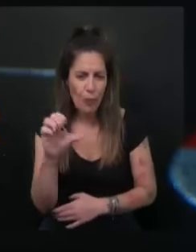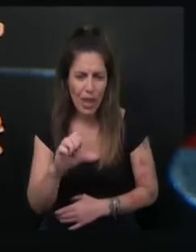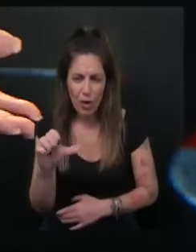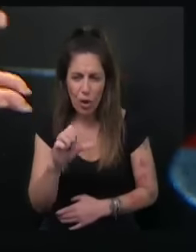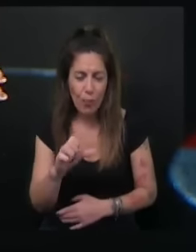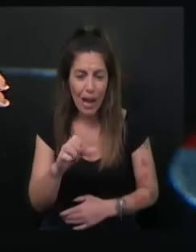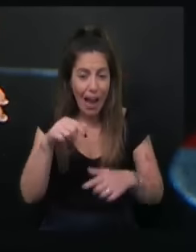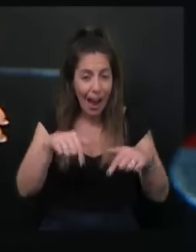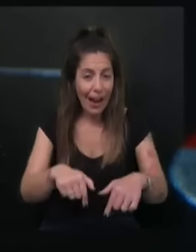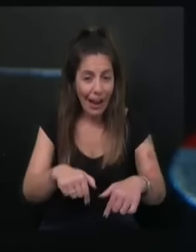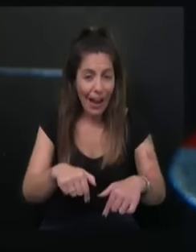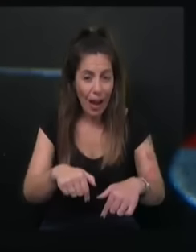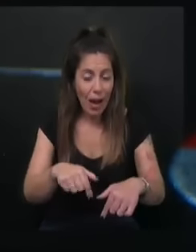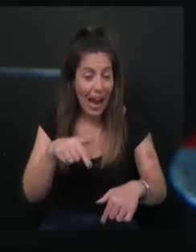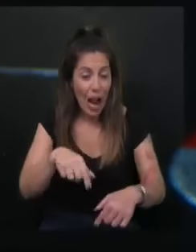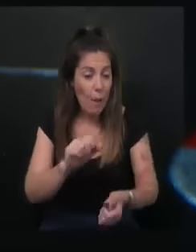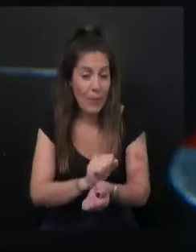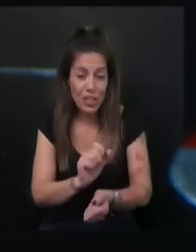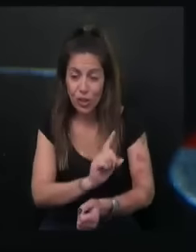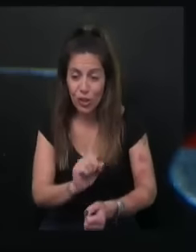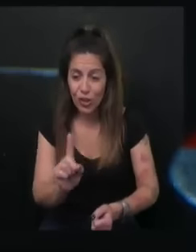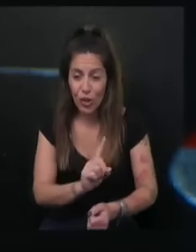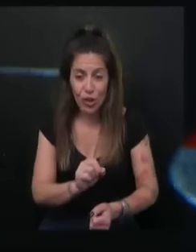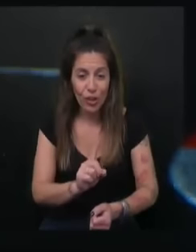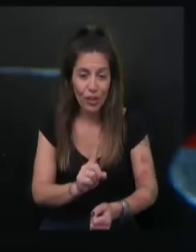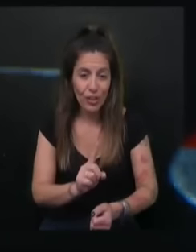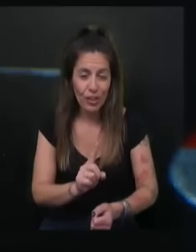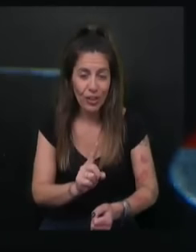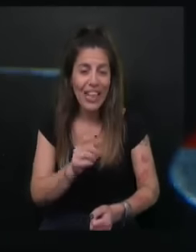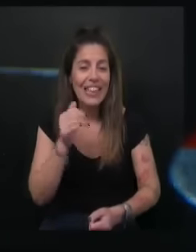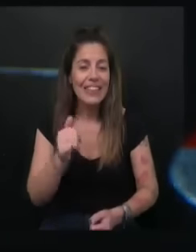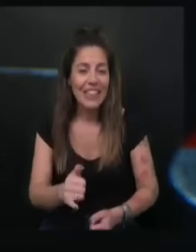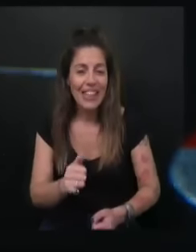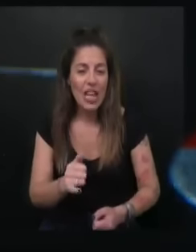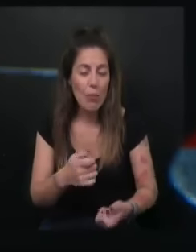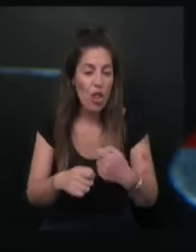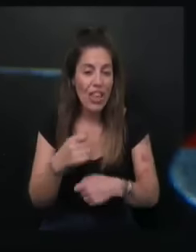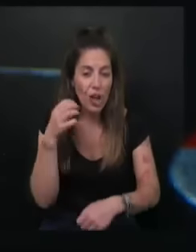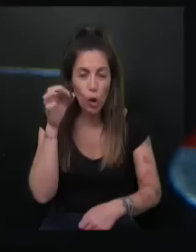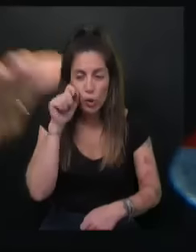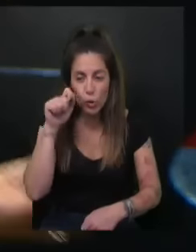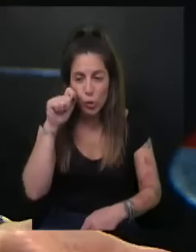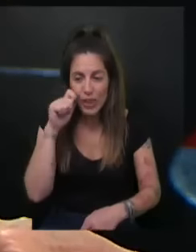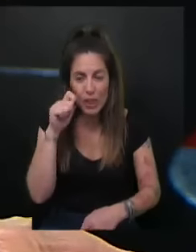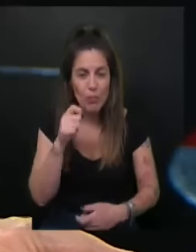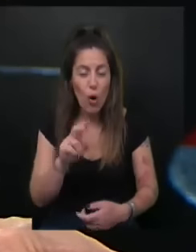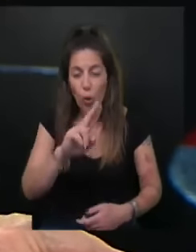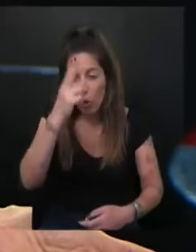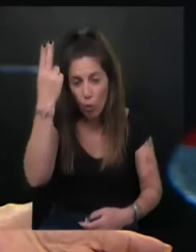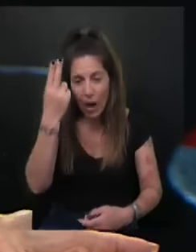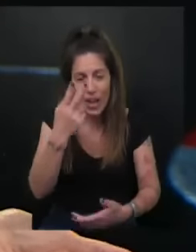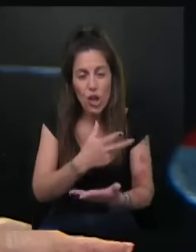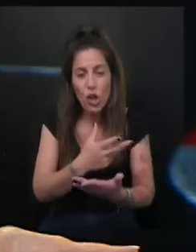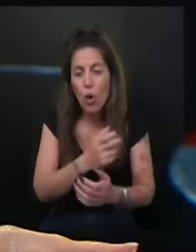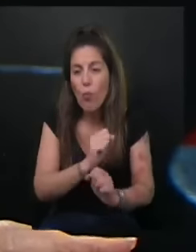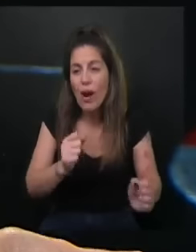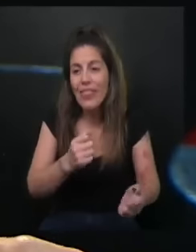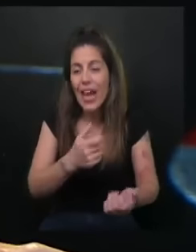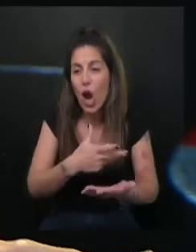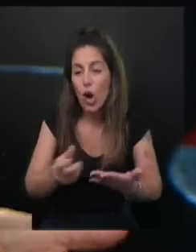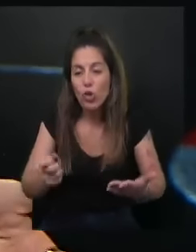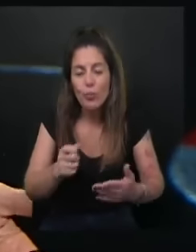van a ir presos como en sus países tenemos narcoturismo Uruguay no puede consumir 170